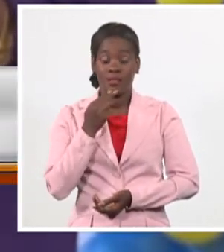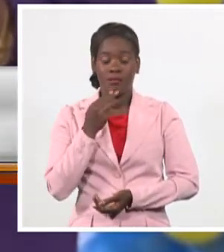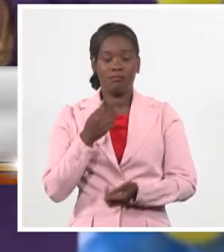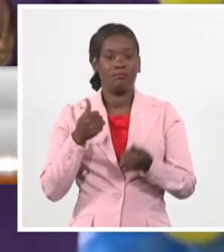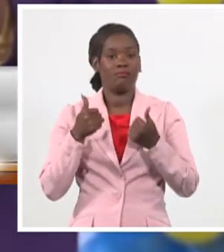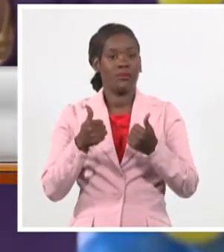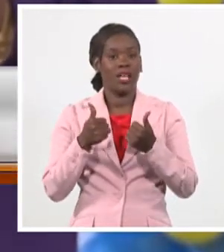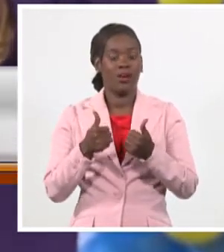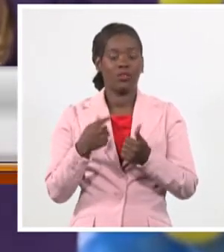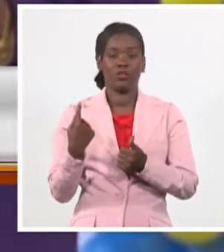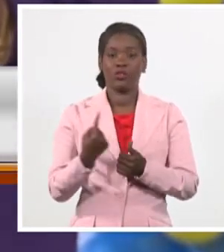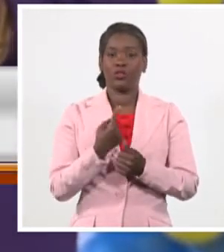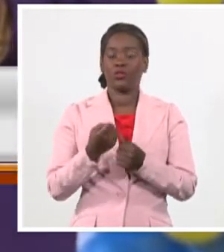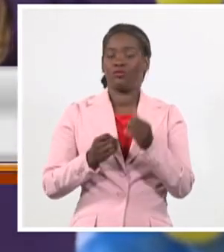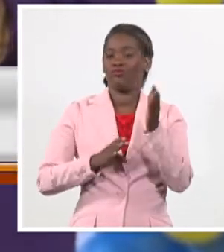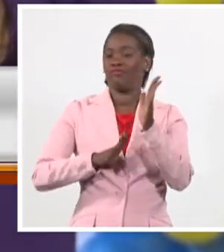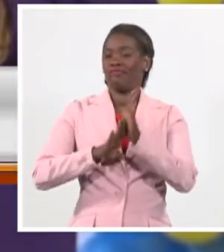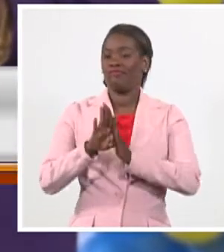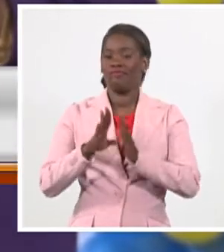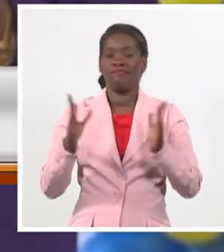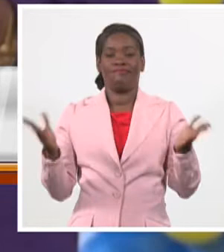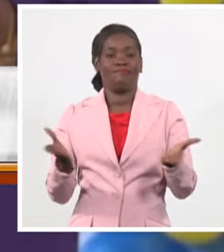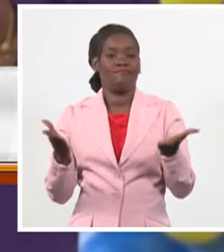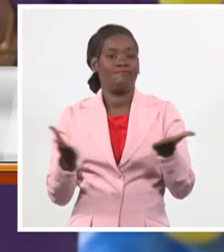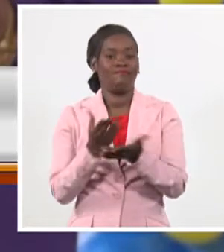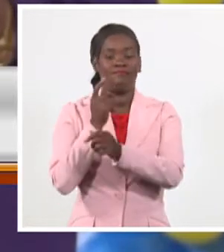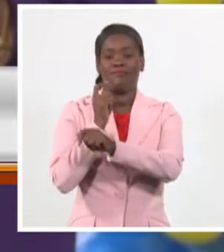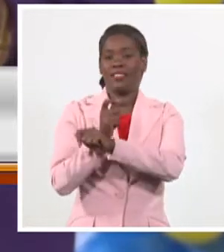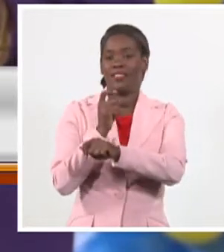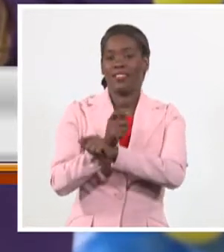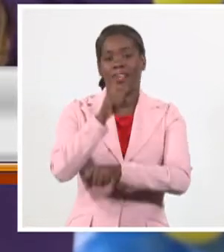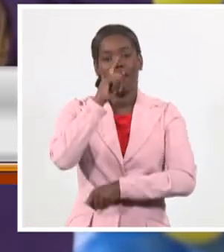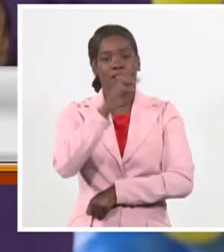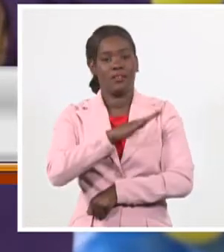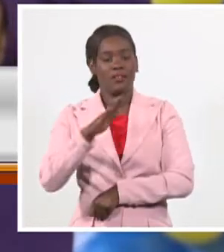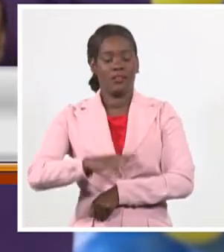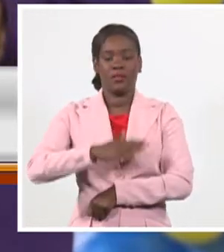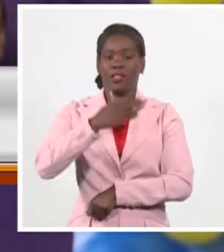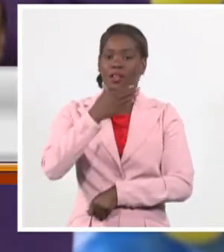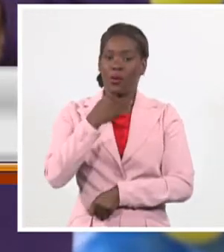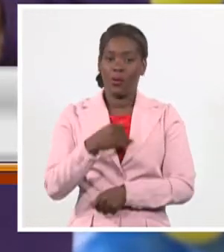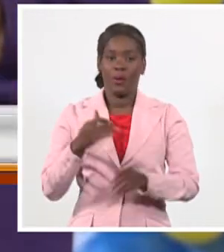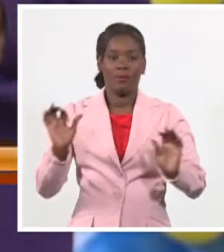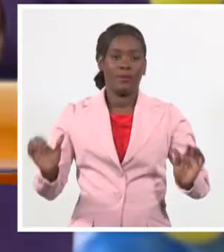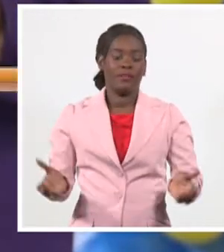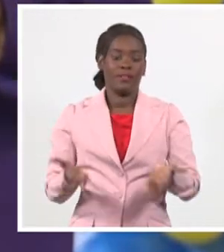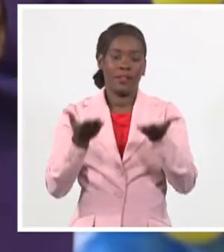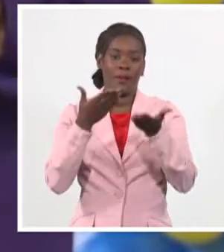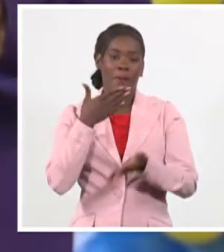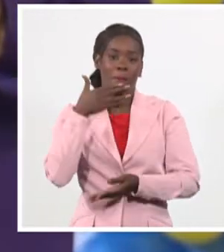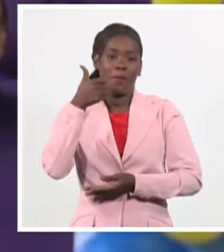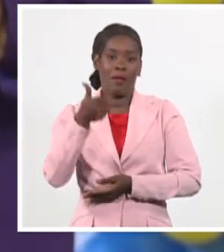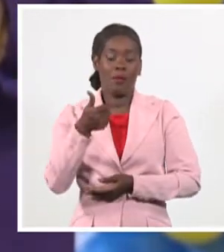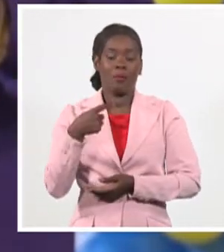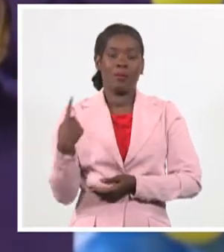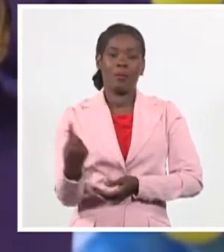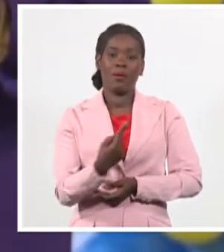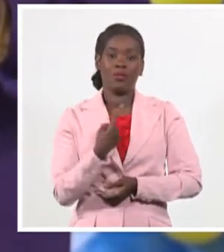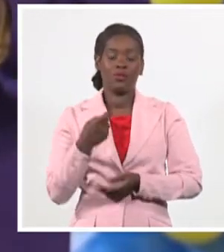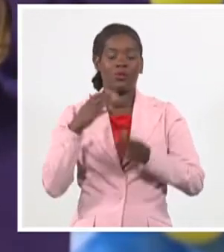ser útil. Motivación para guiar a los niños, niñas, adolescentes hacia el regocijo del bien y el